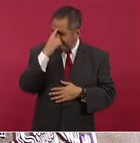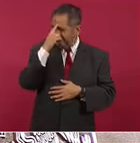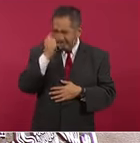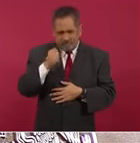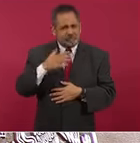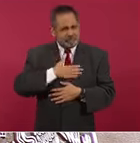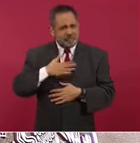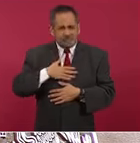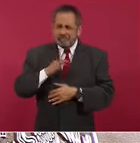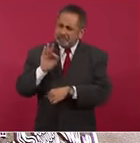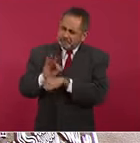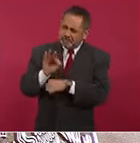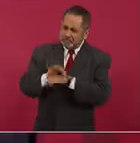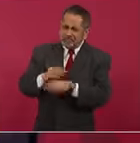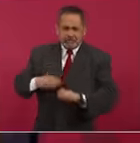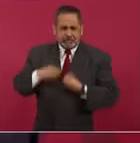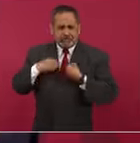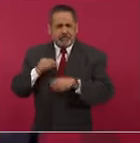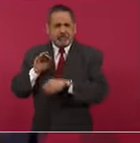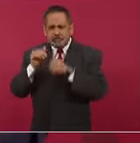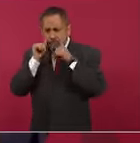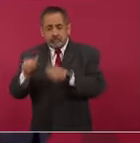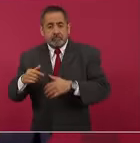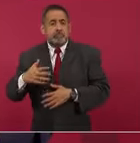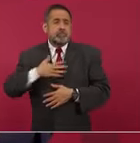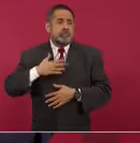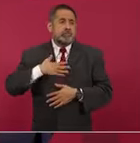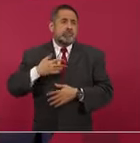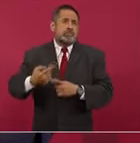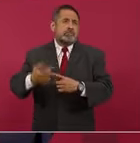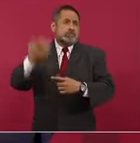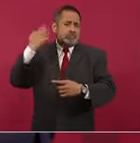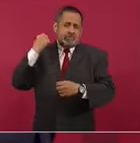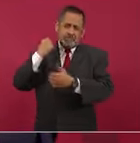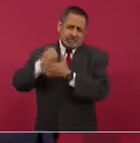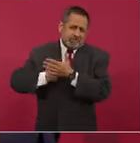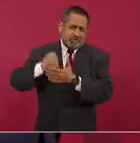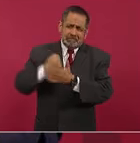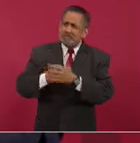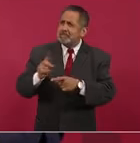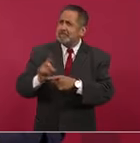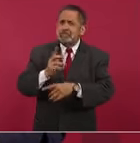convicción. Nosotros venimos luchando desde hace